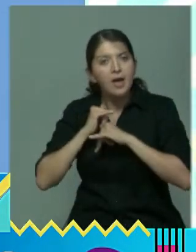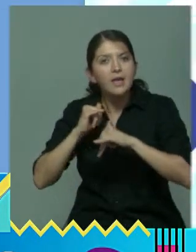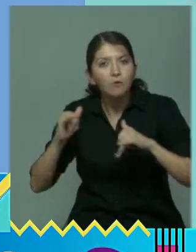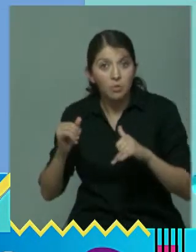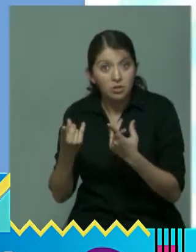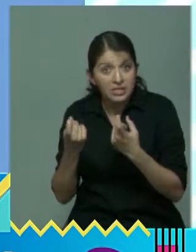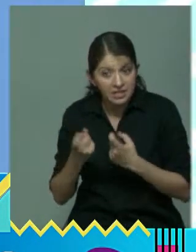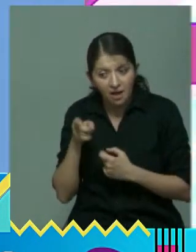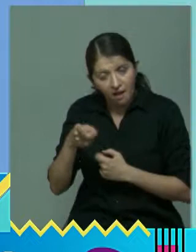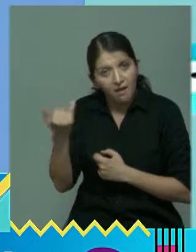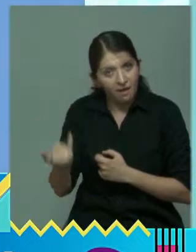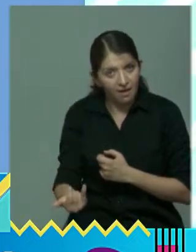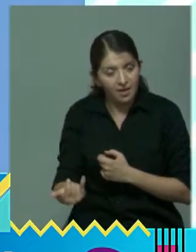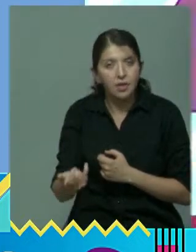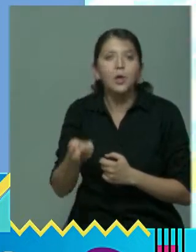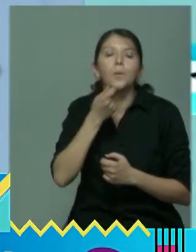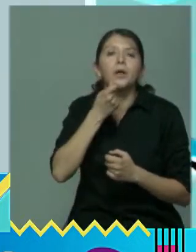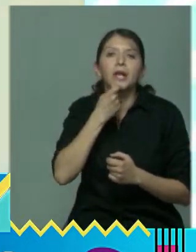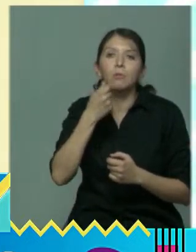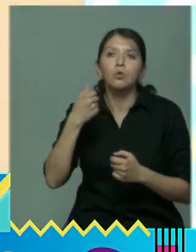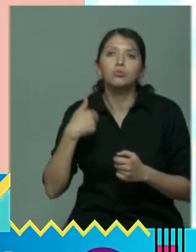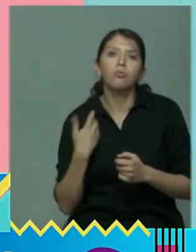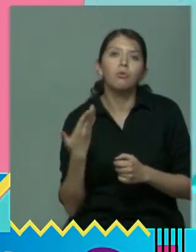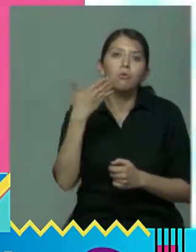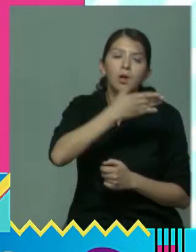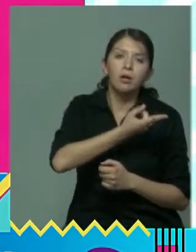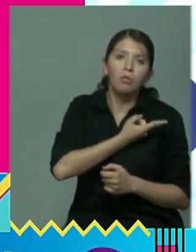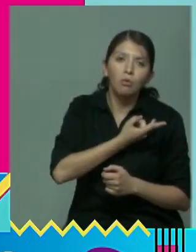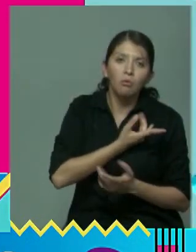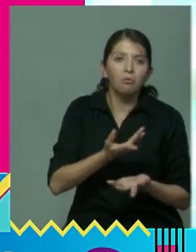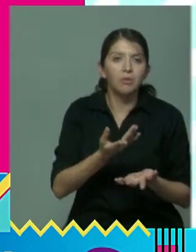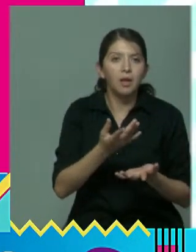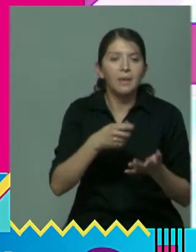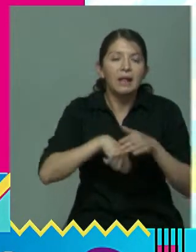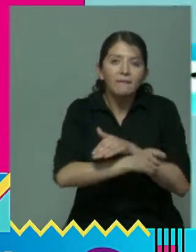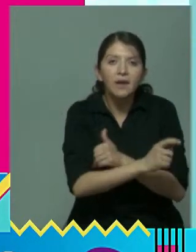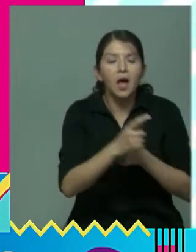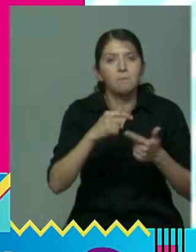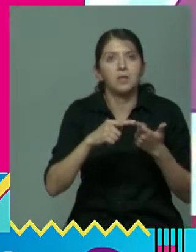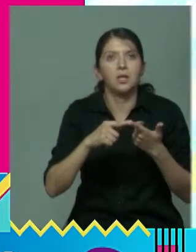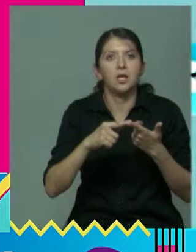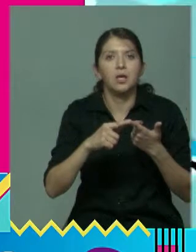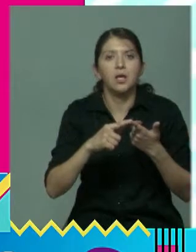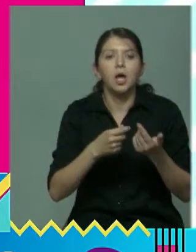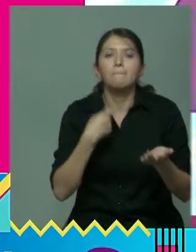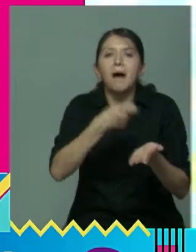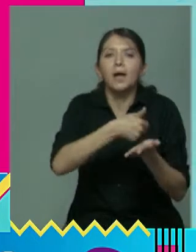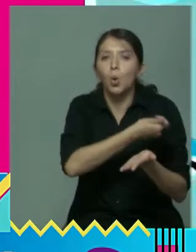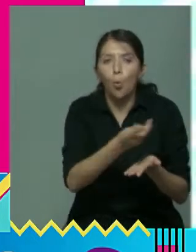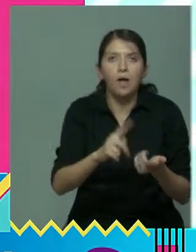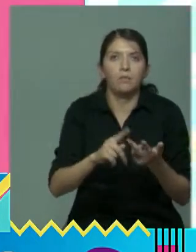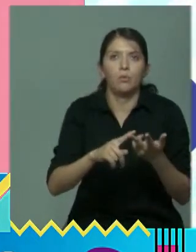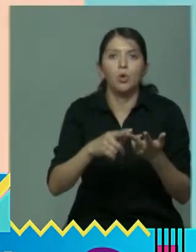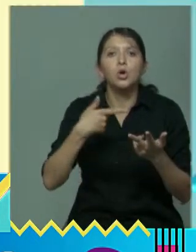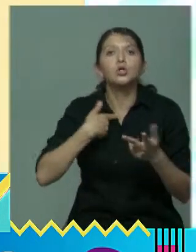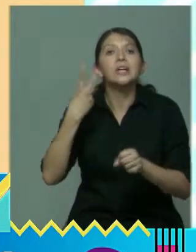por ejemplo, ¿en dónde puedo ir a hacer la hormonización? ¿Cuánto me va a salir? ¿A qué colegio, dónde puedo terminar